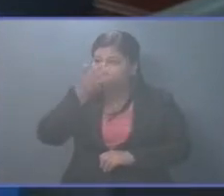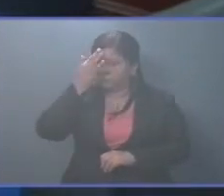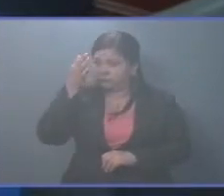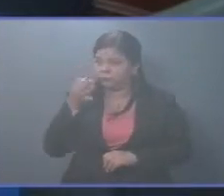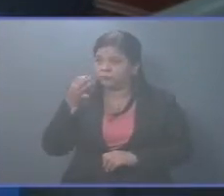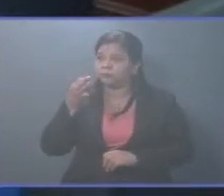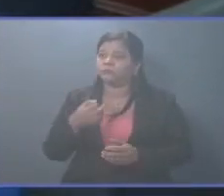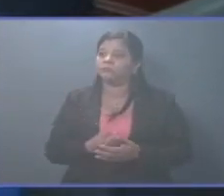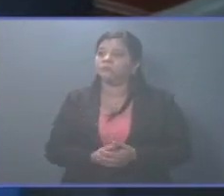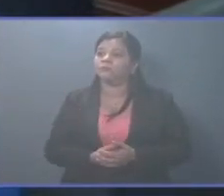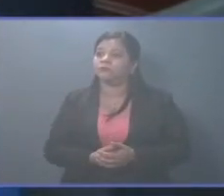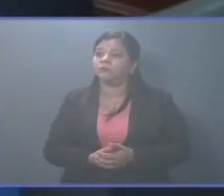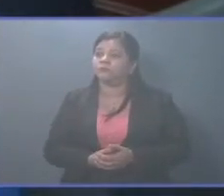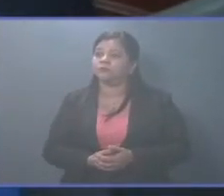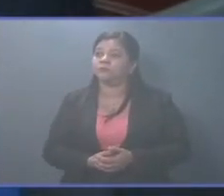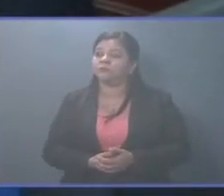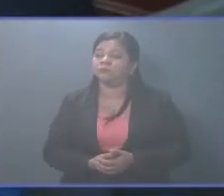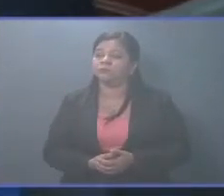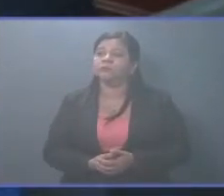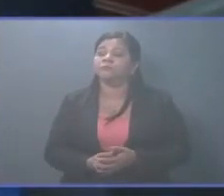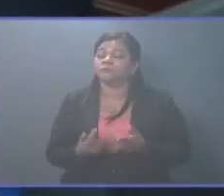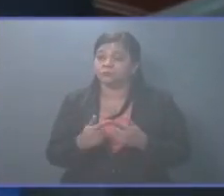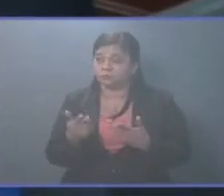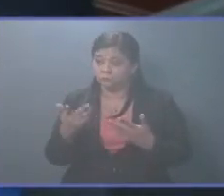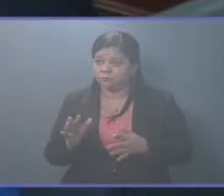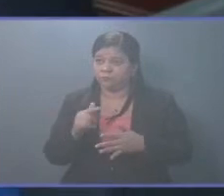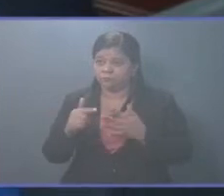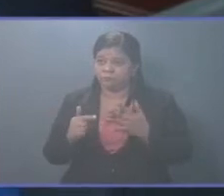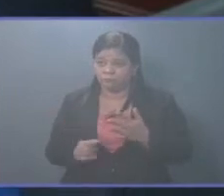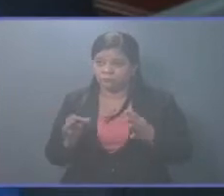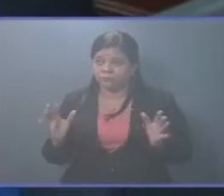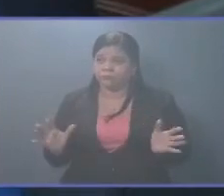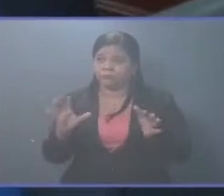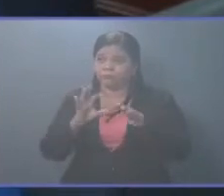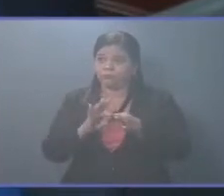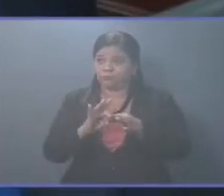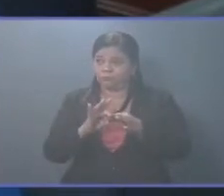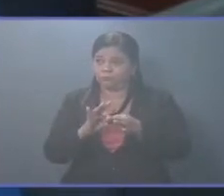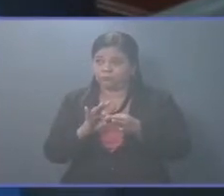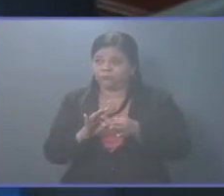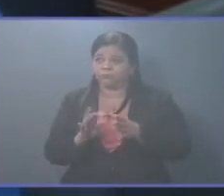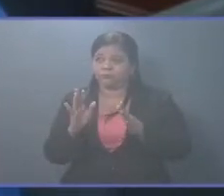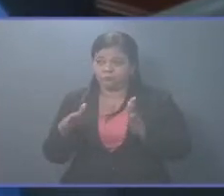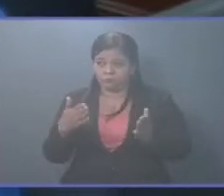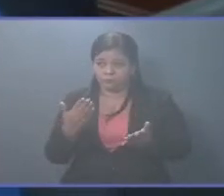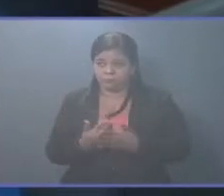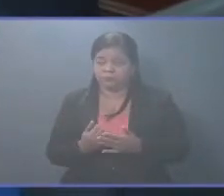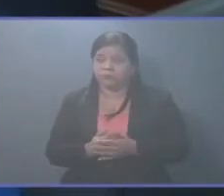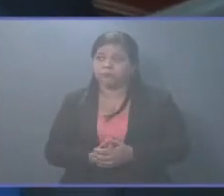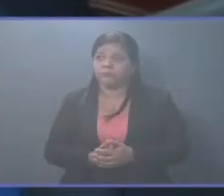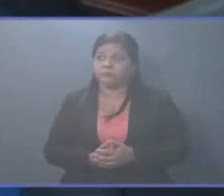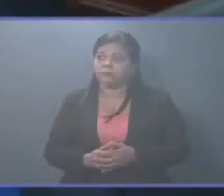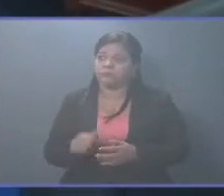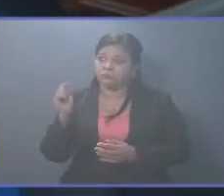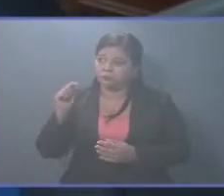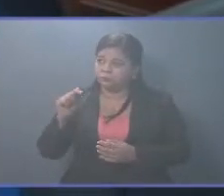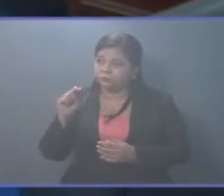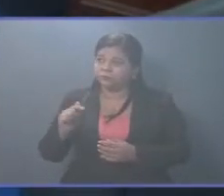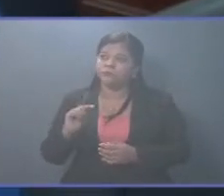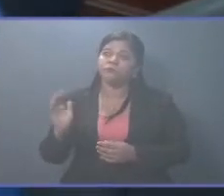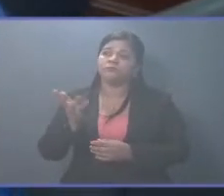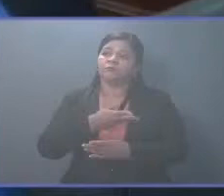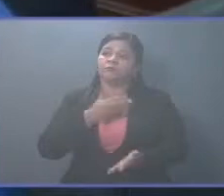que el papel está limitado por la ley. ¿Vea? ¿Me entiende? Desde ahí. Y en ese sentido también es aquí